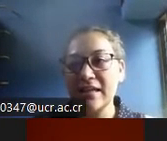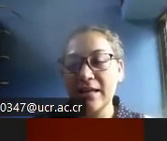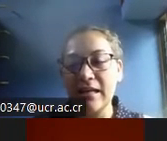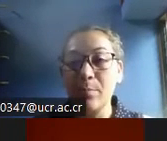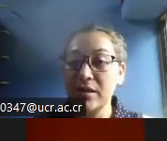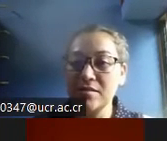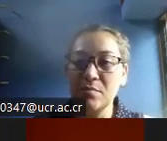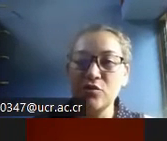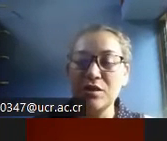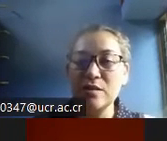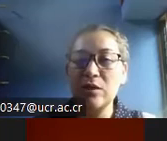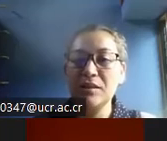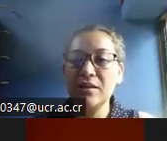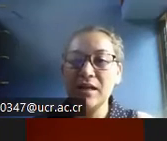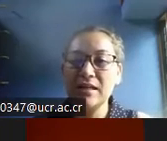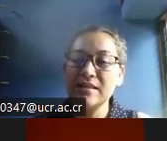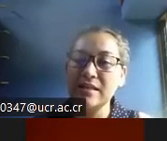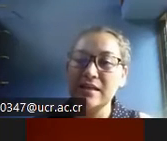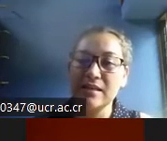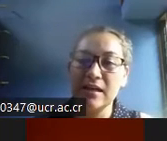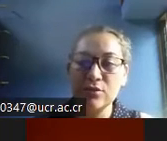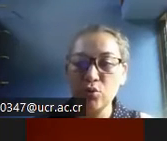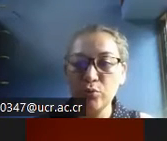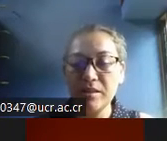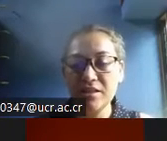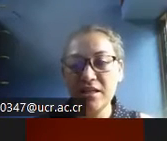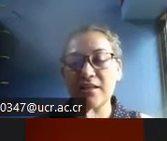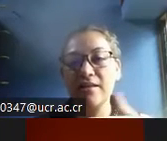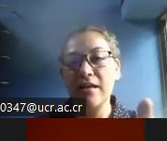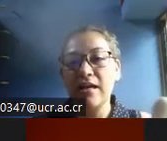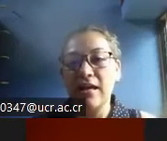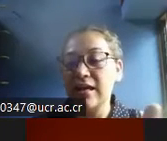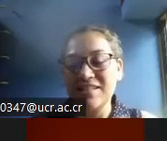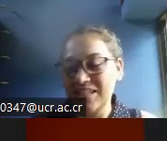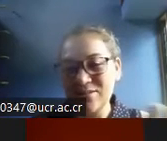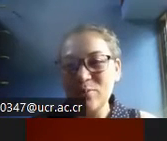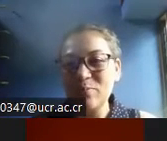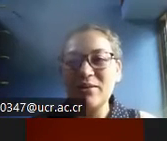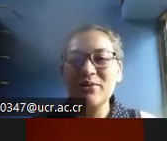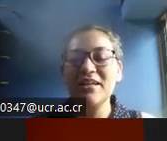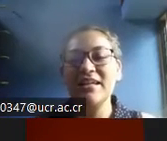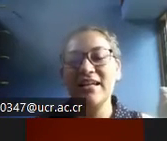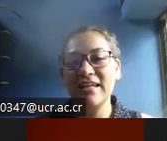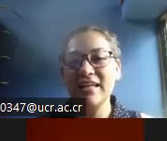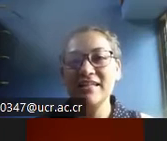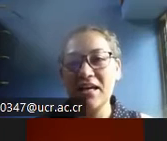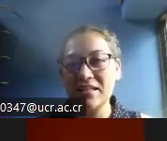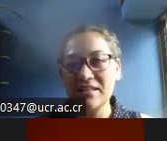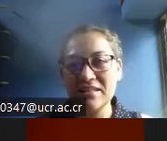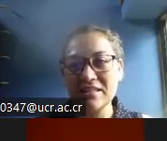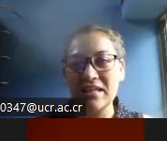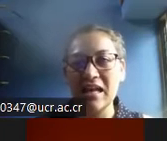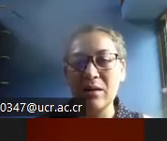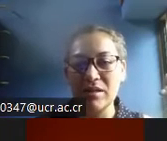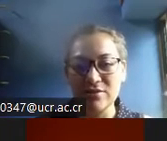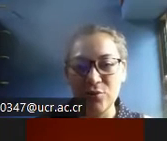decía es que la participación es igualmente válida si la hacen en el Zoom de chat. En el chat de Zoom, perdón, que si la